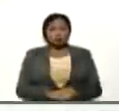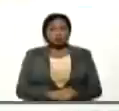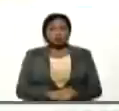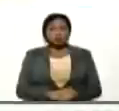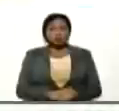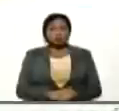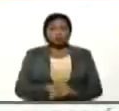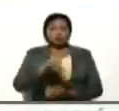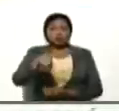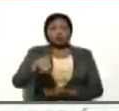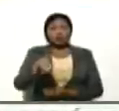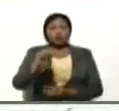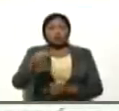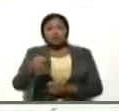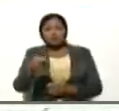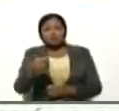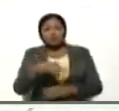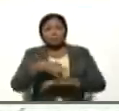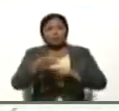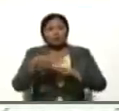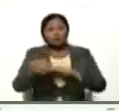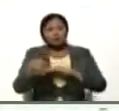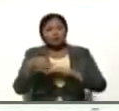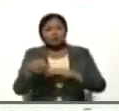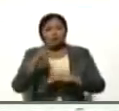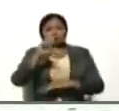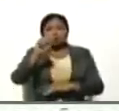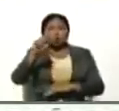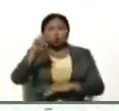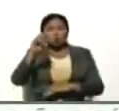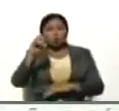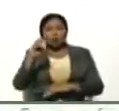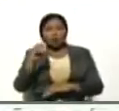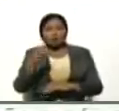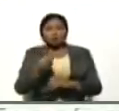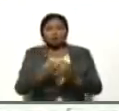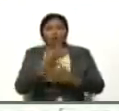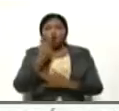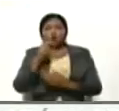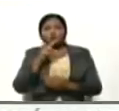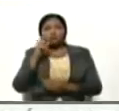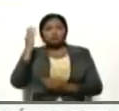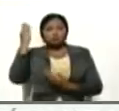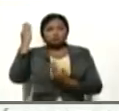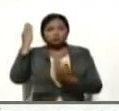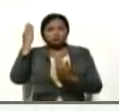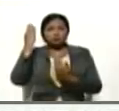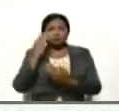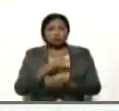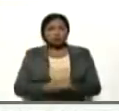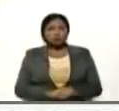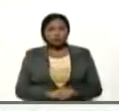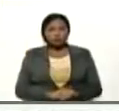Para el estado Táchira, municipio Córdoba, Flor Martínez.